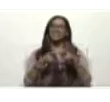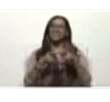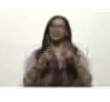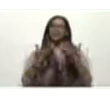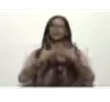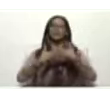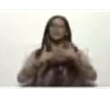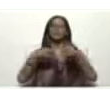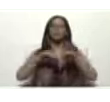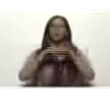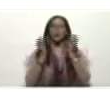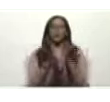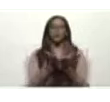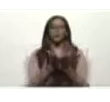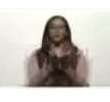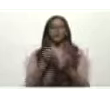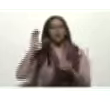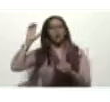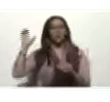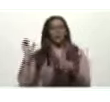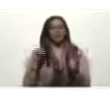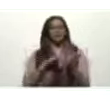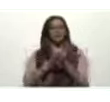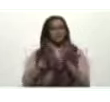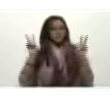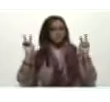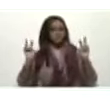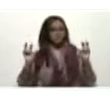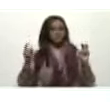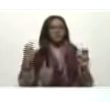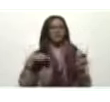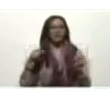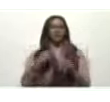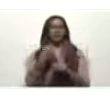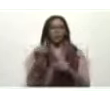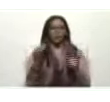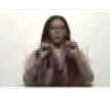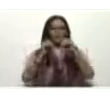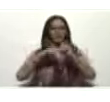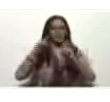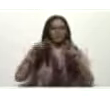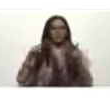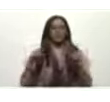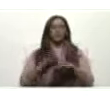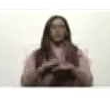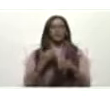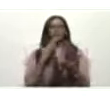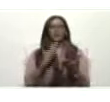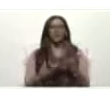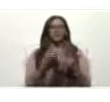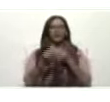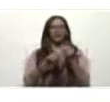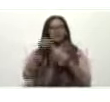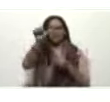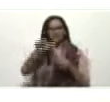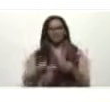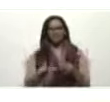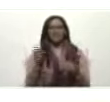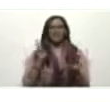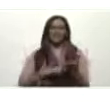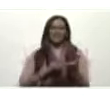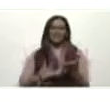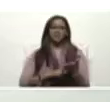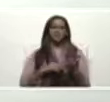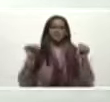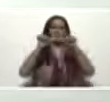mundo. Los países, entre comillas, desarrollados, tienen un mayor número de microscopios electrónicos porque permiten hacer los análisis de calidad de